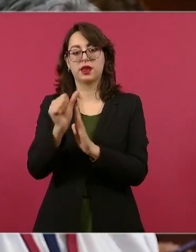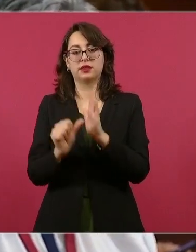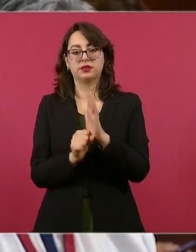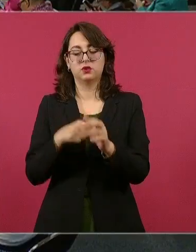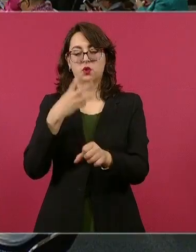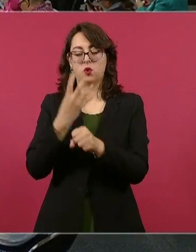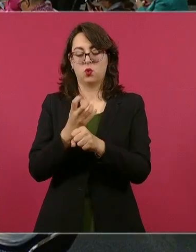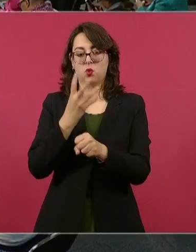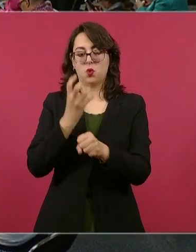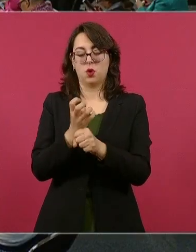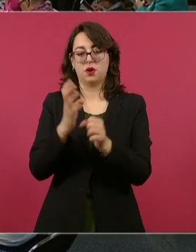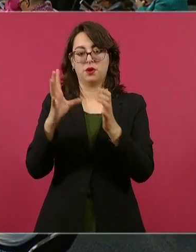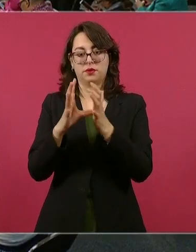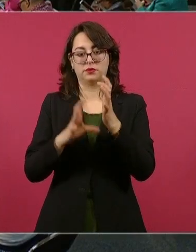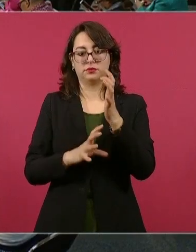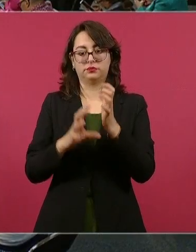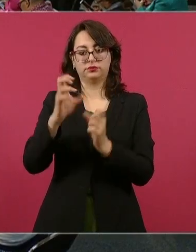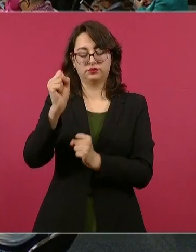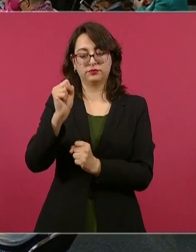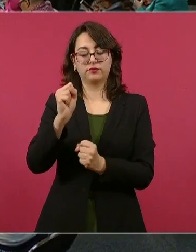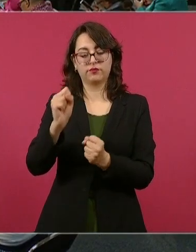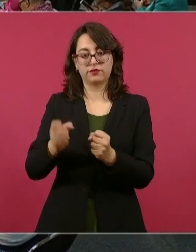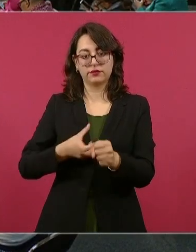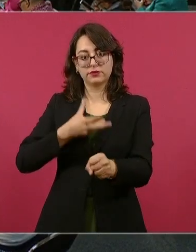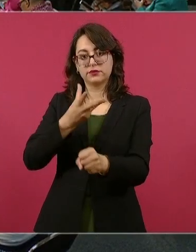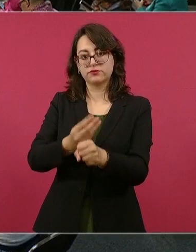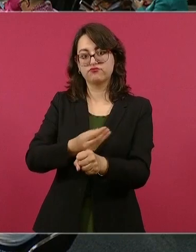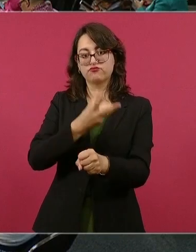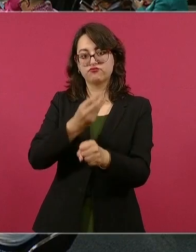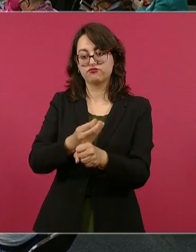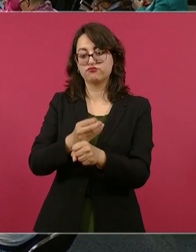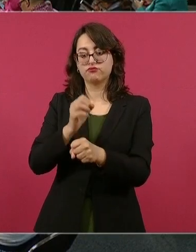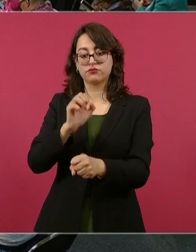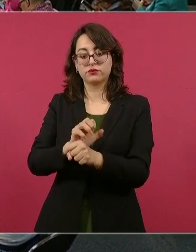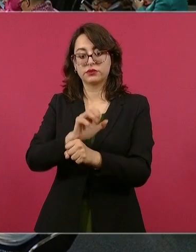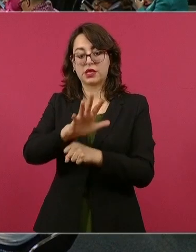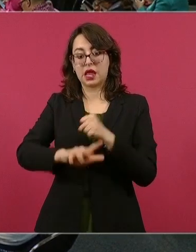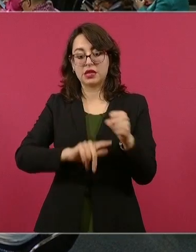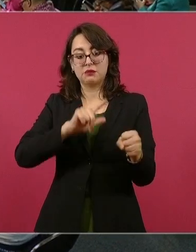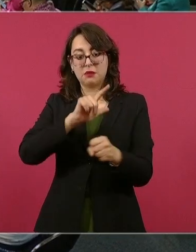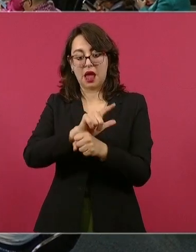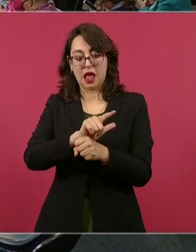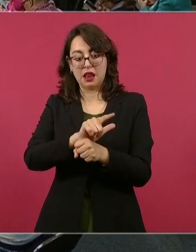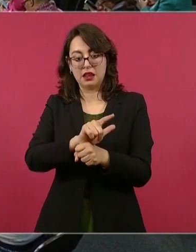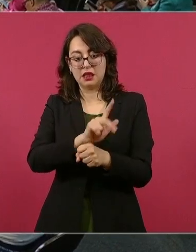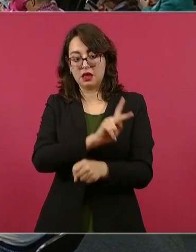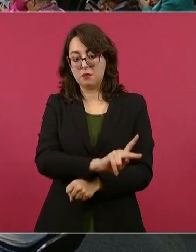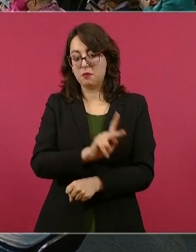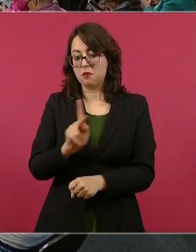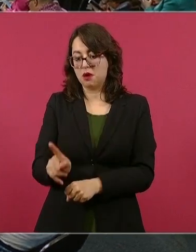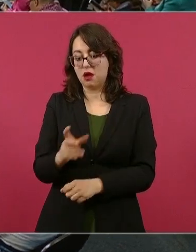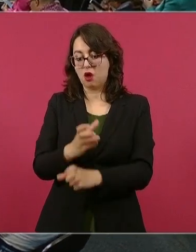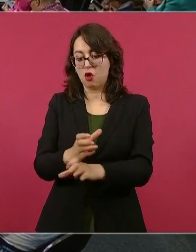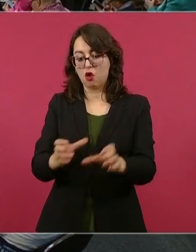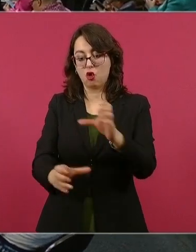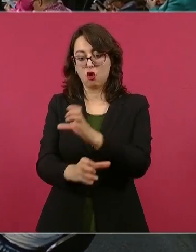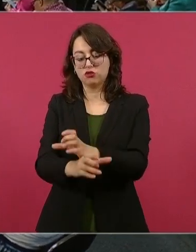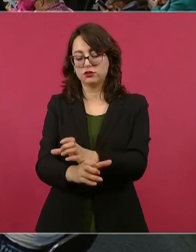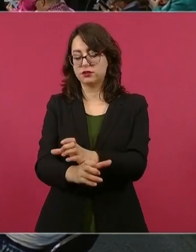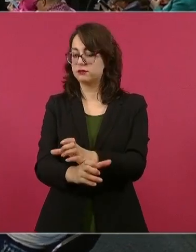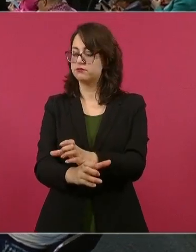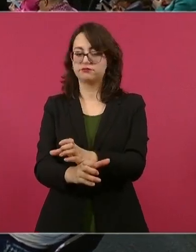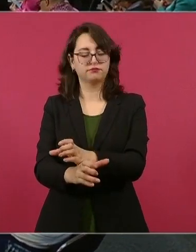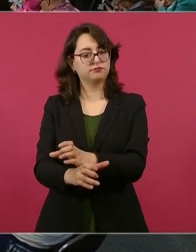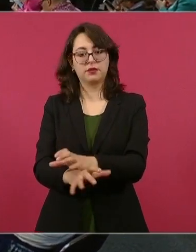4 constitucional para dejar de considerar a los animales cosas. El desconocimiento, el orden